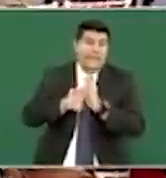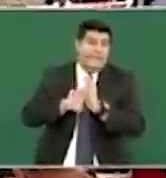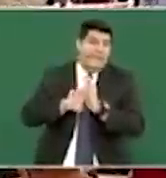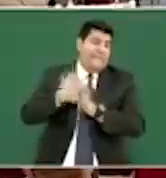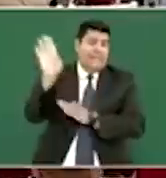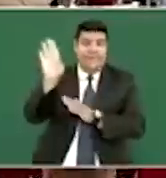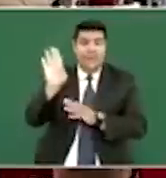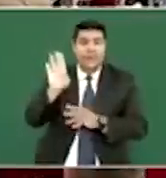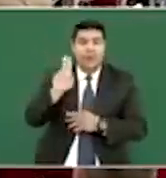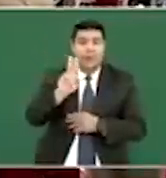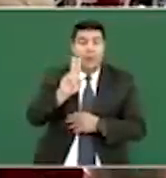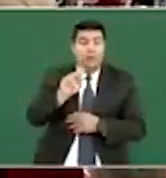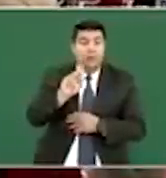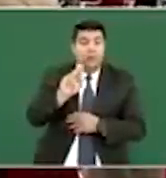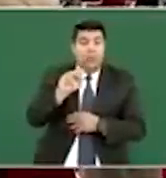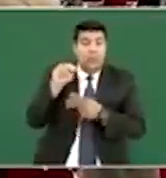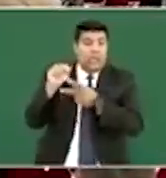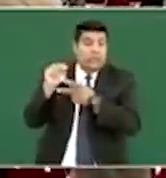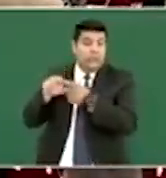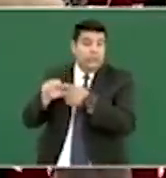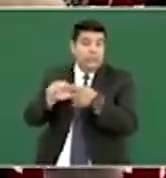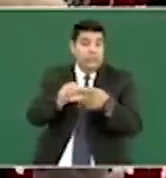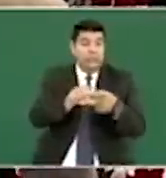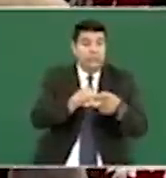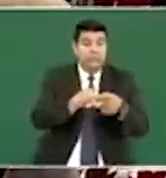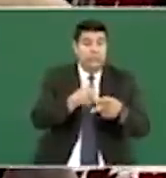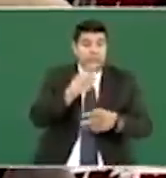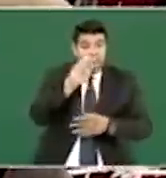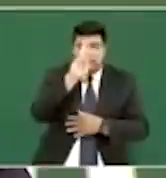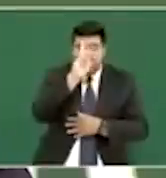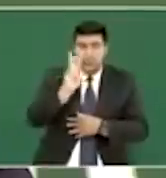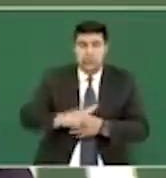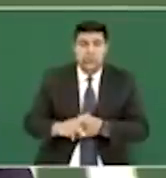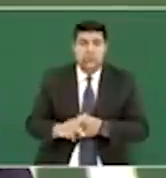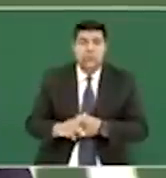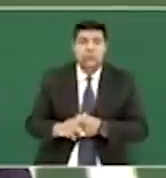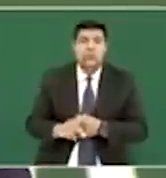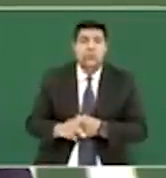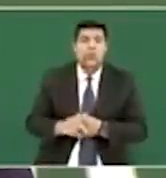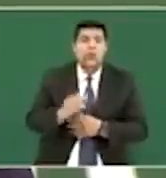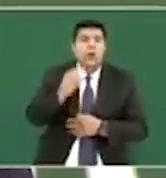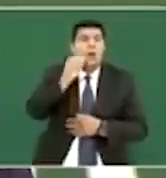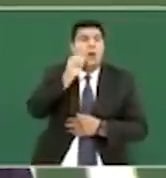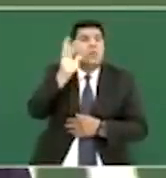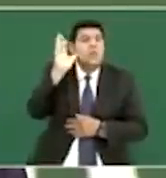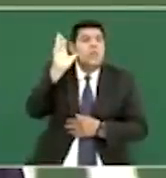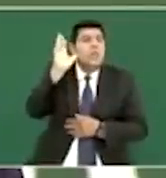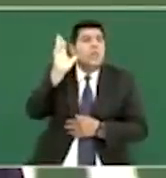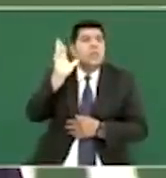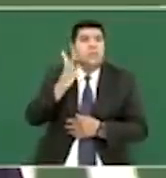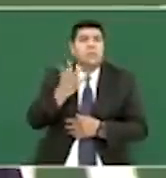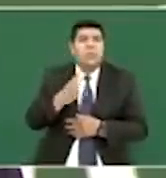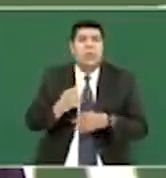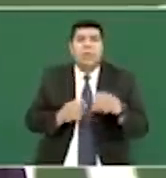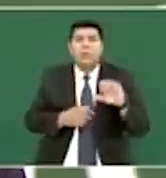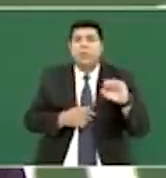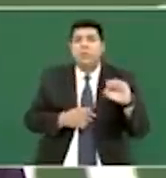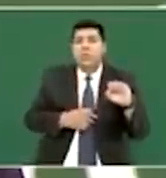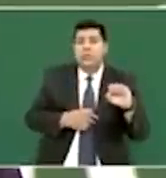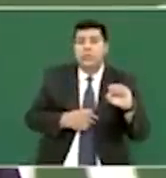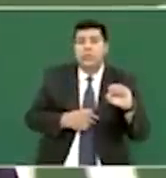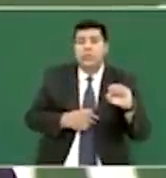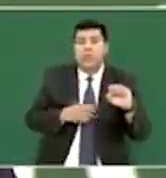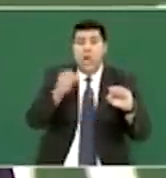a más de 80. Antier estuvo como 60,